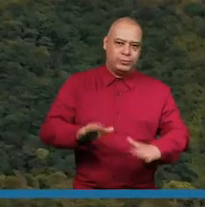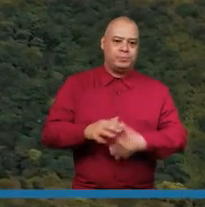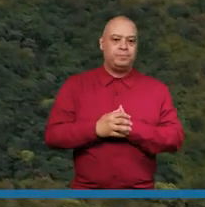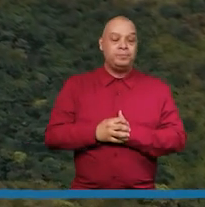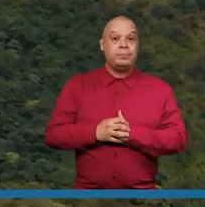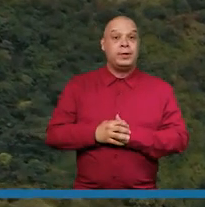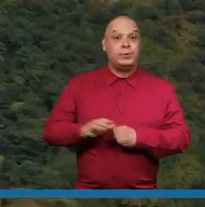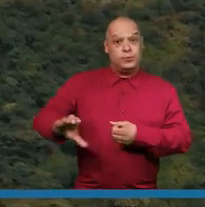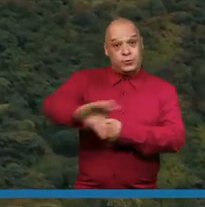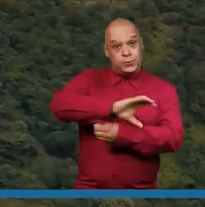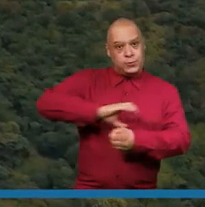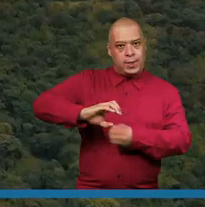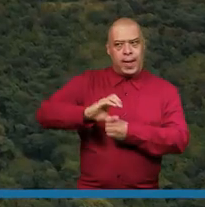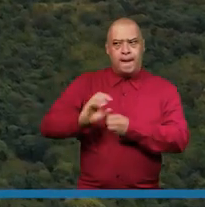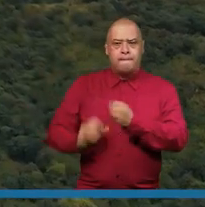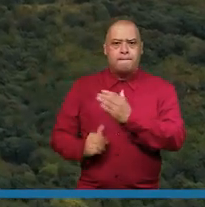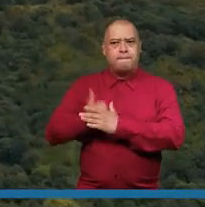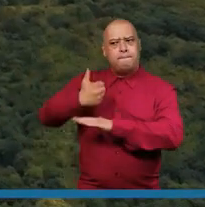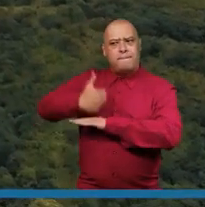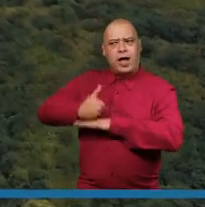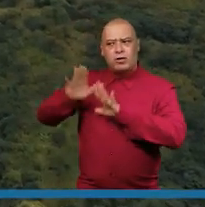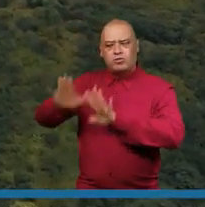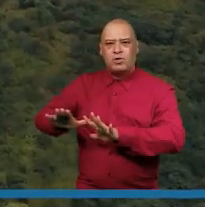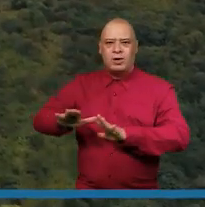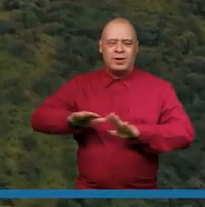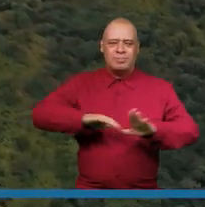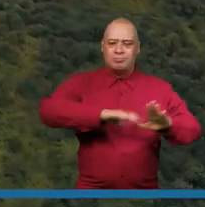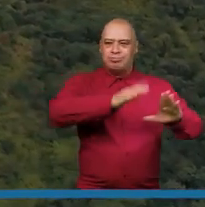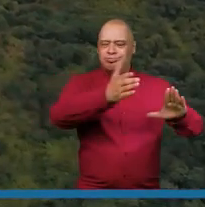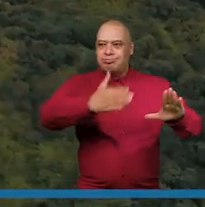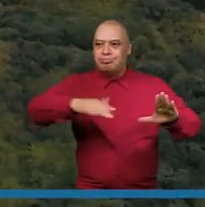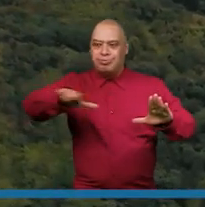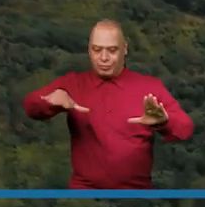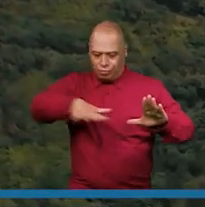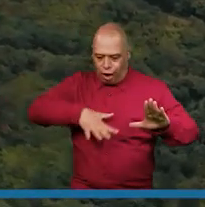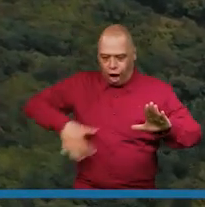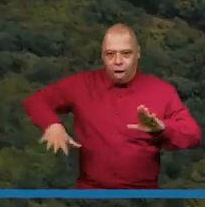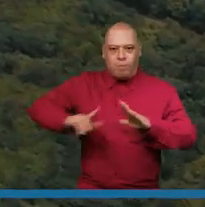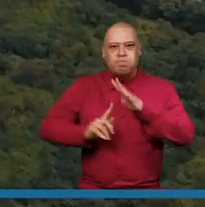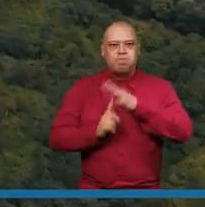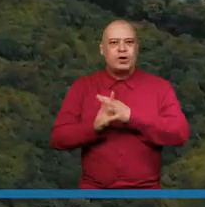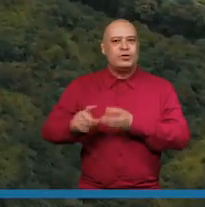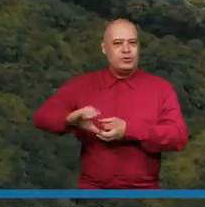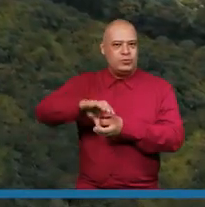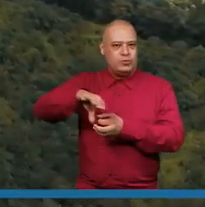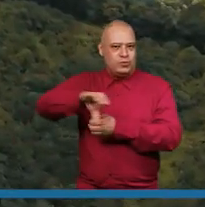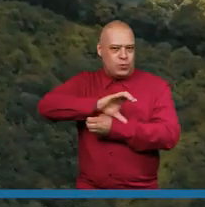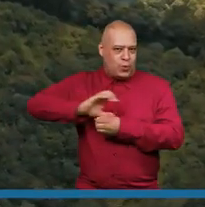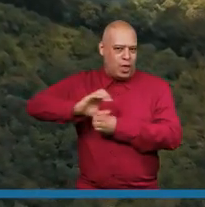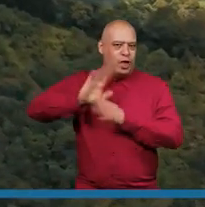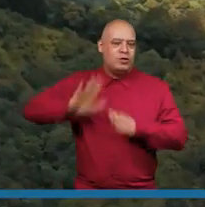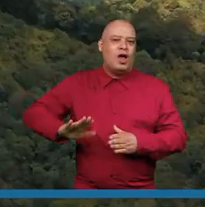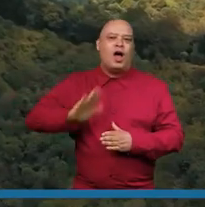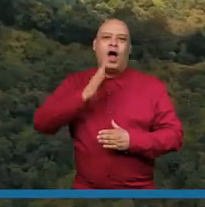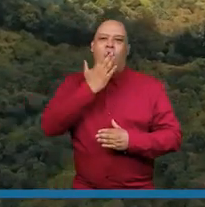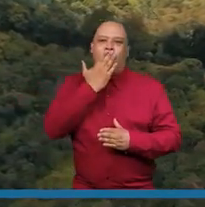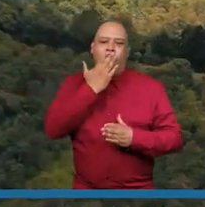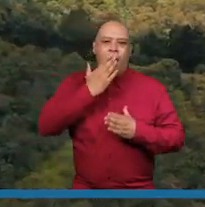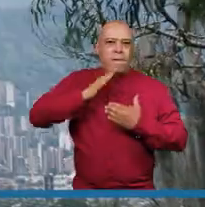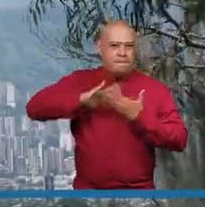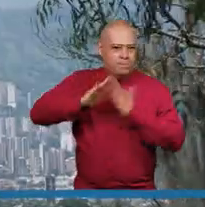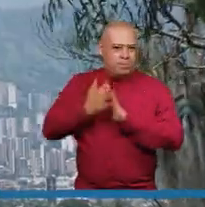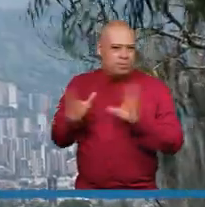ciudades que surgen sobre los paisajes y sobre los territorios de las comunidades